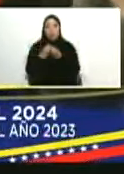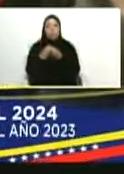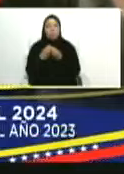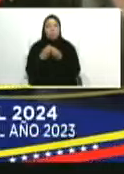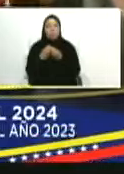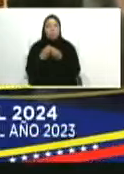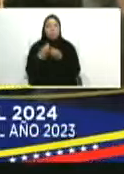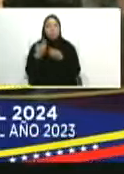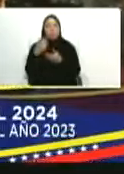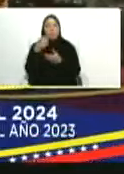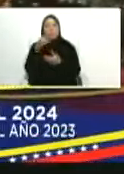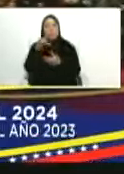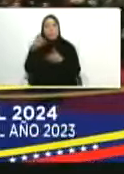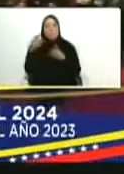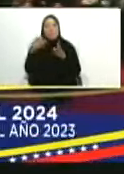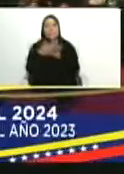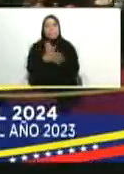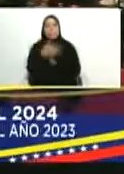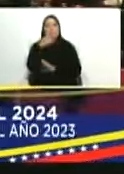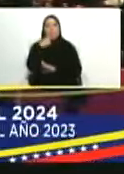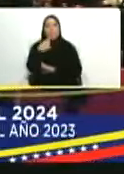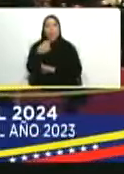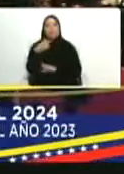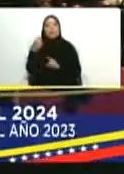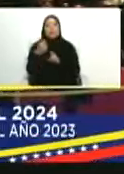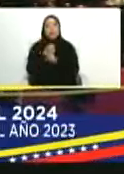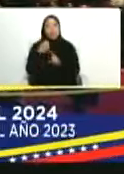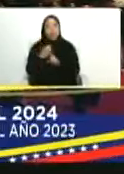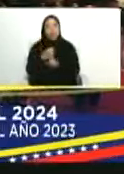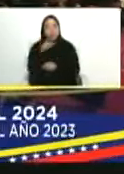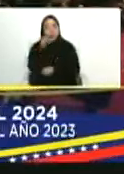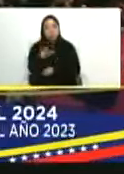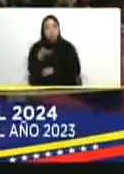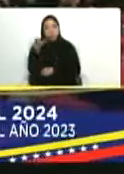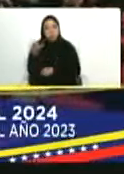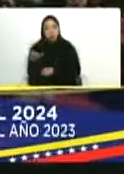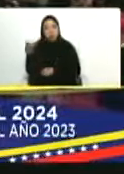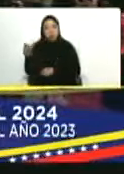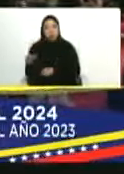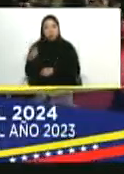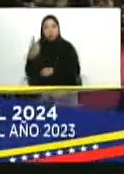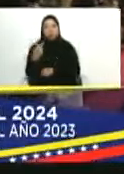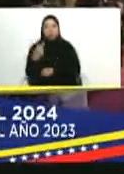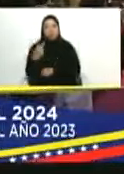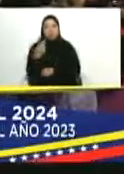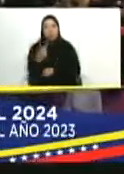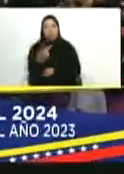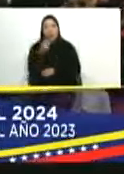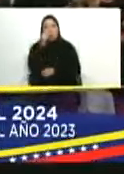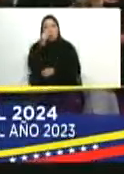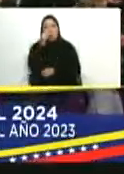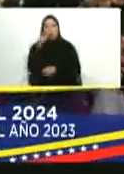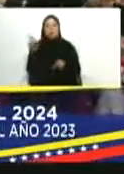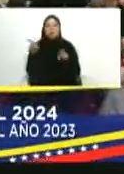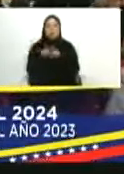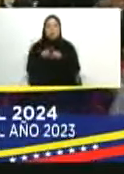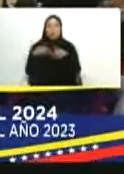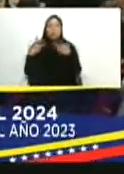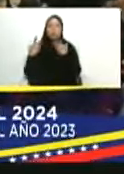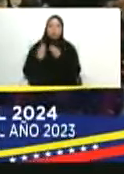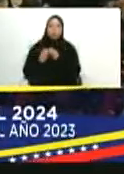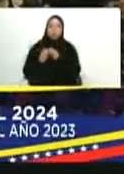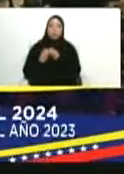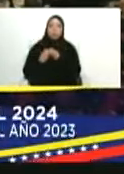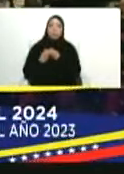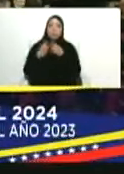jefe de Estado, la magistrada Elsa Gómez, el magistrado Henry Timaure y el magistrado Malaquía Gil fueron